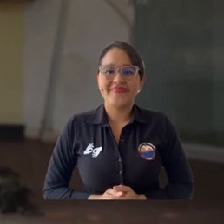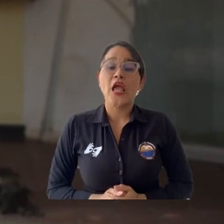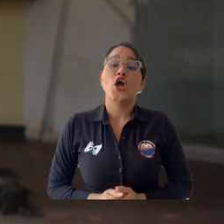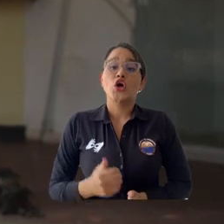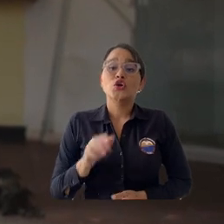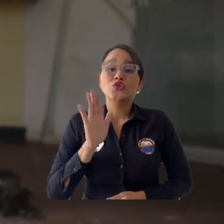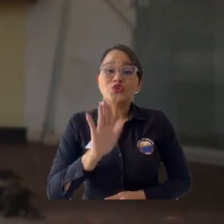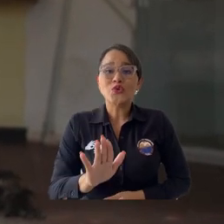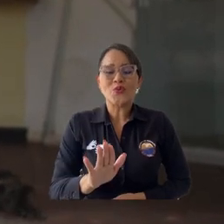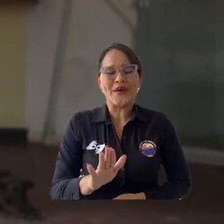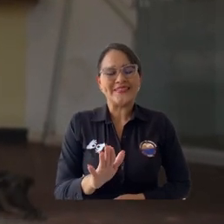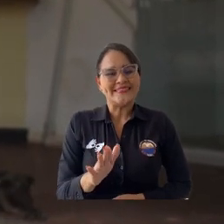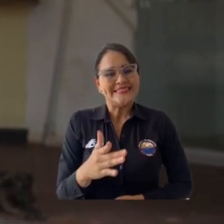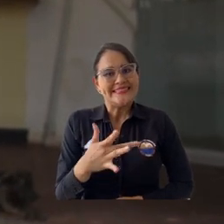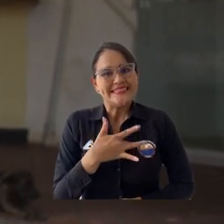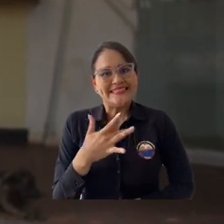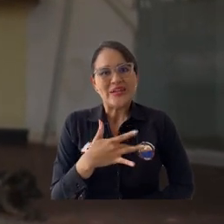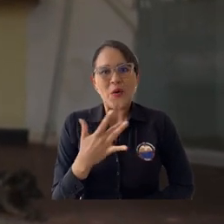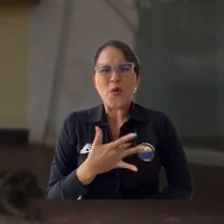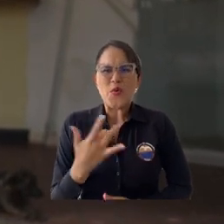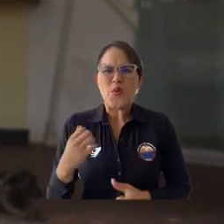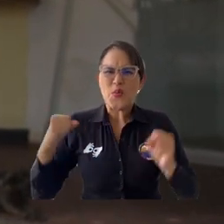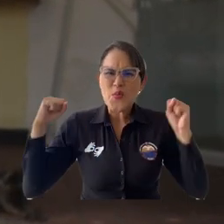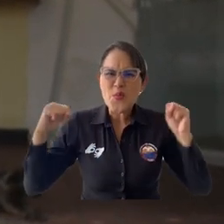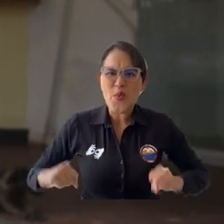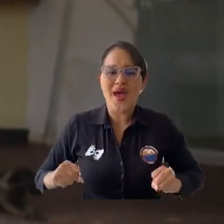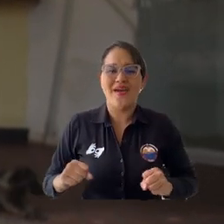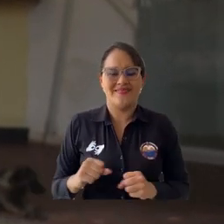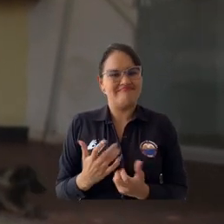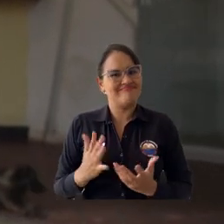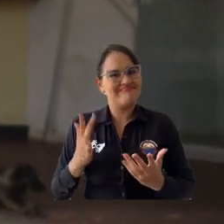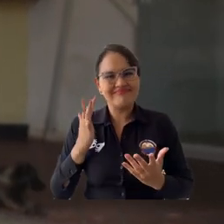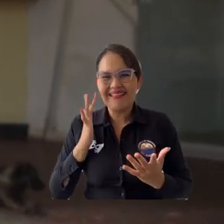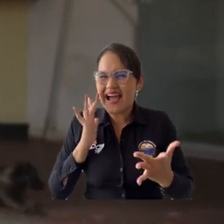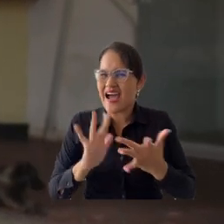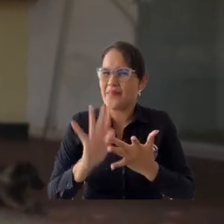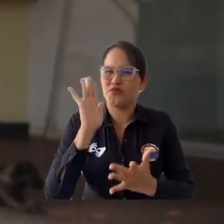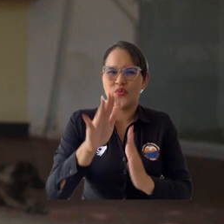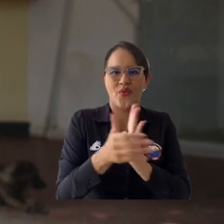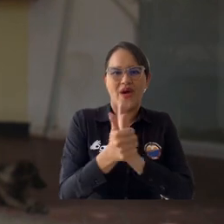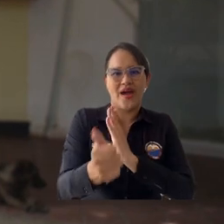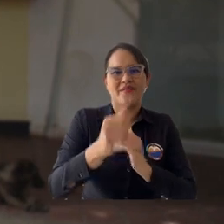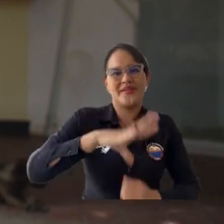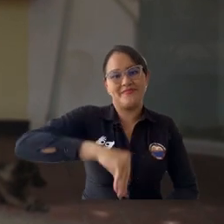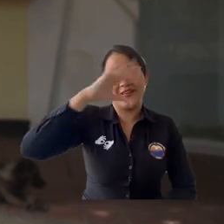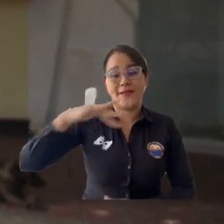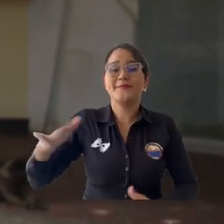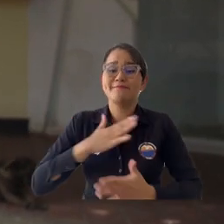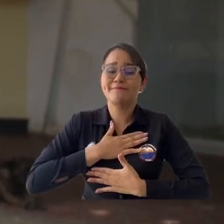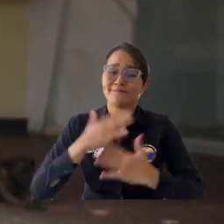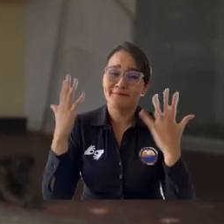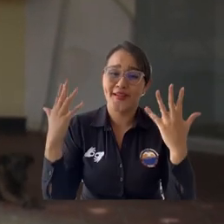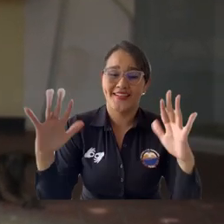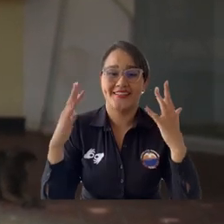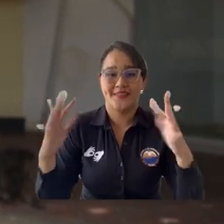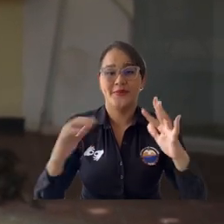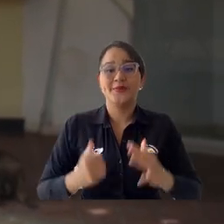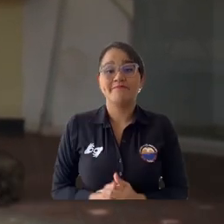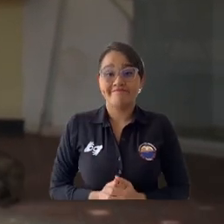de poder llevar a cabo este gran programa, verdad que felicitarlo, y que